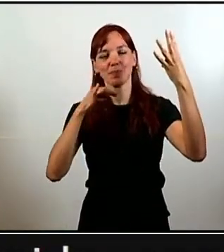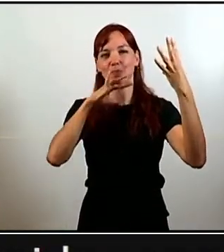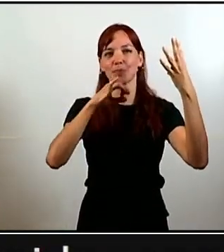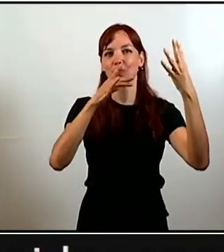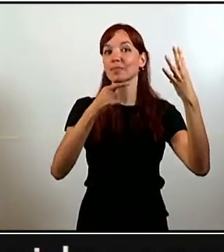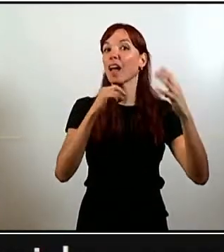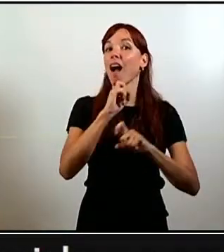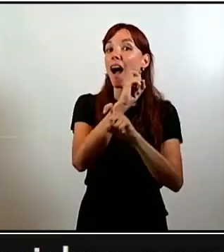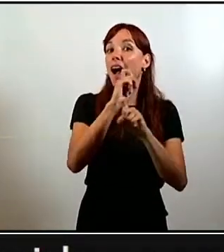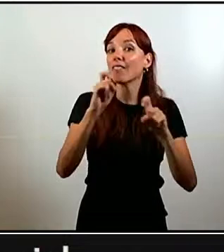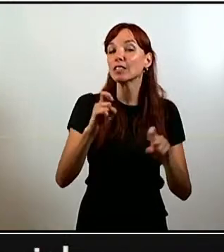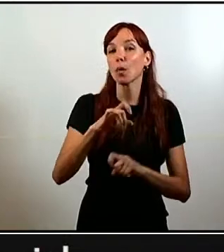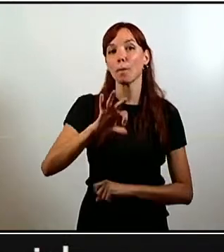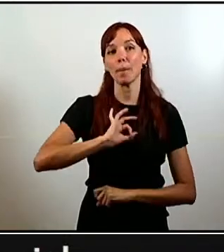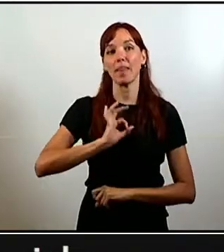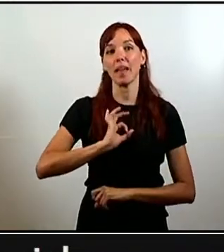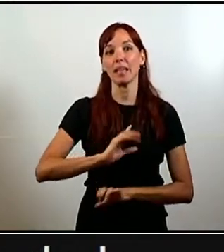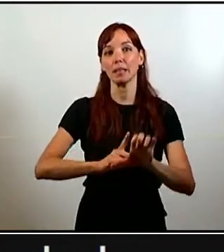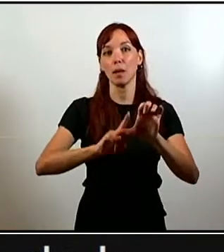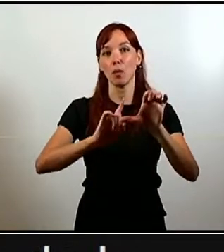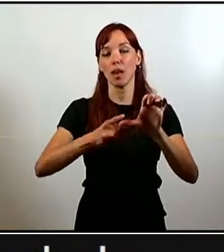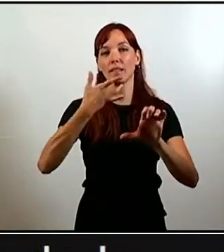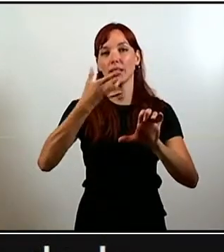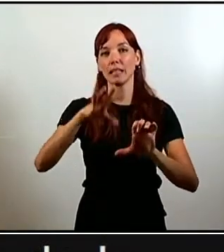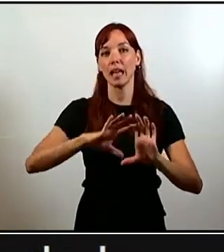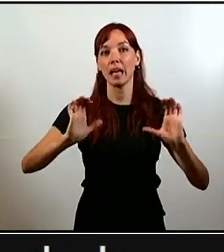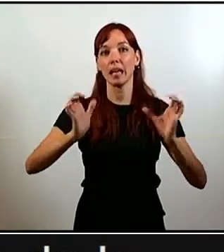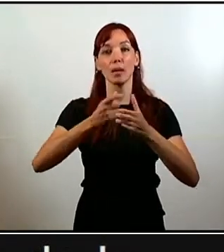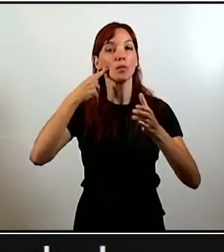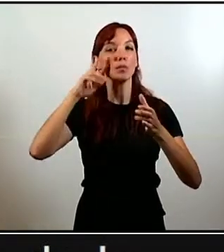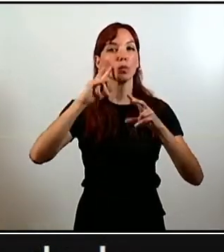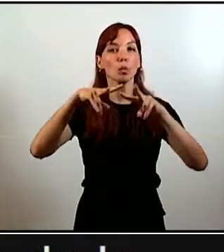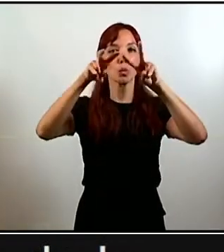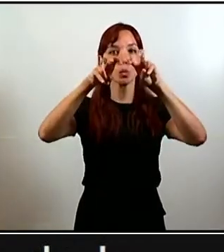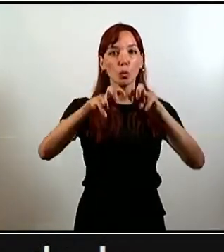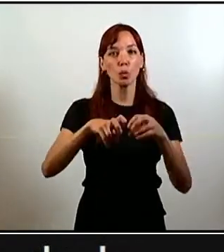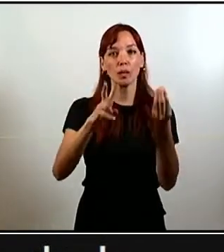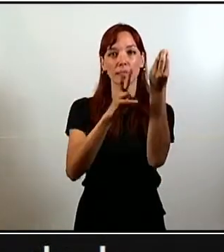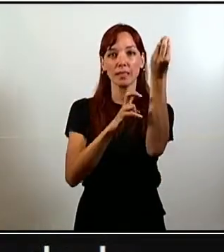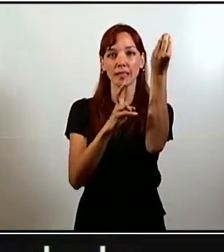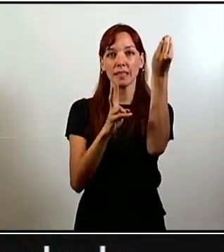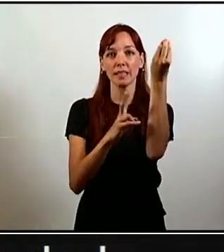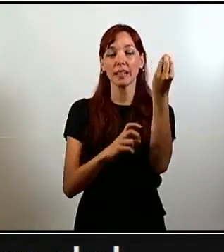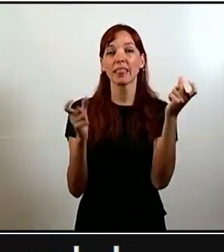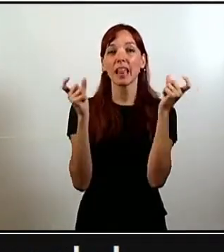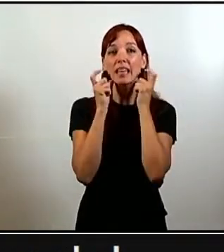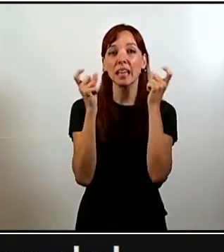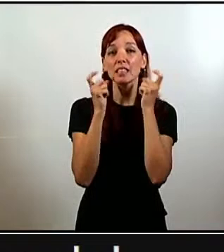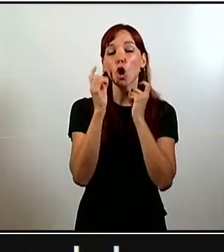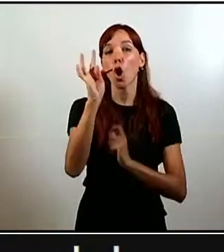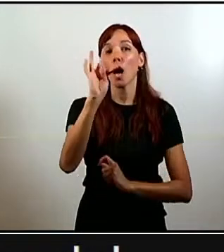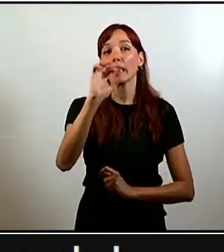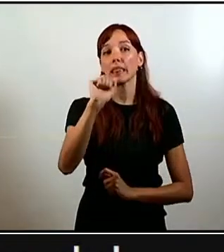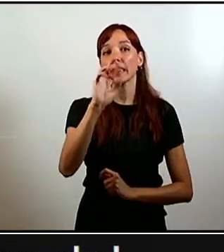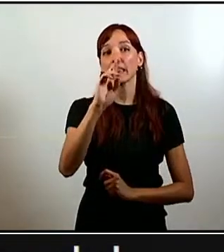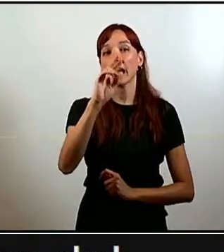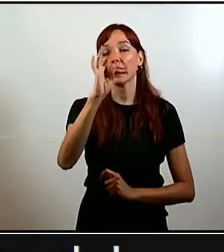de la Medalla de Extremadura al equipo investigador del yacimiento tartésico de Casas del